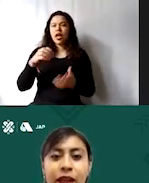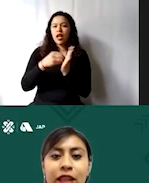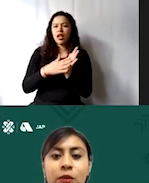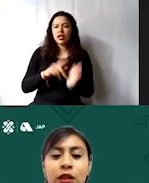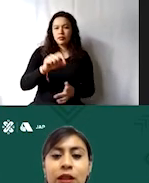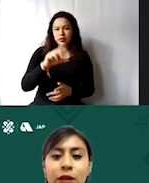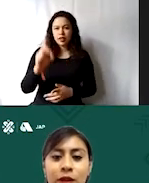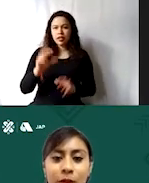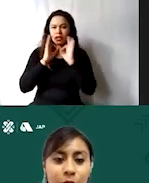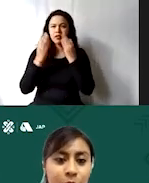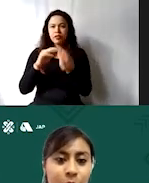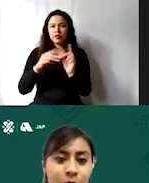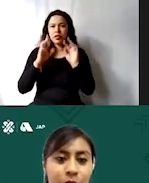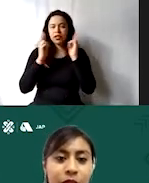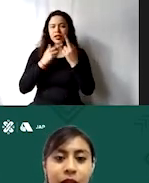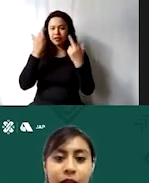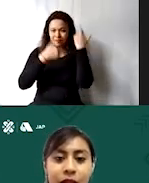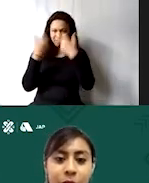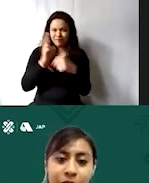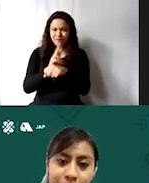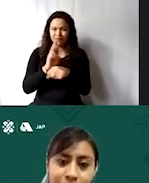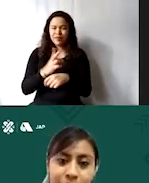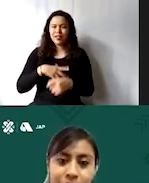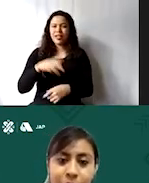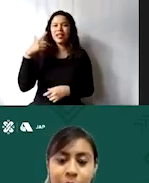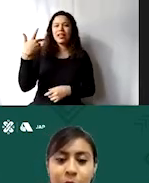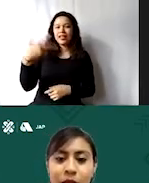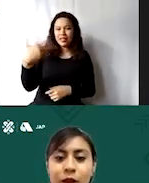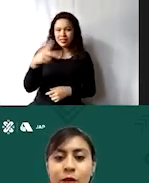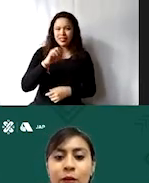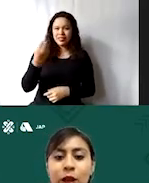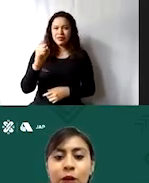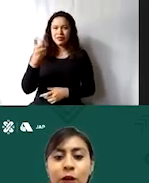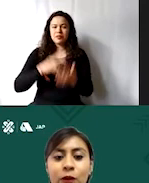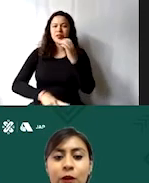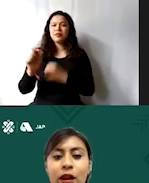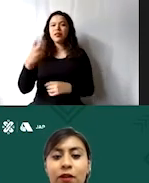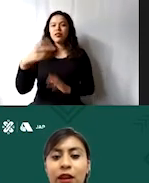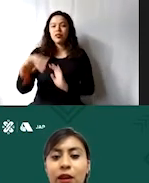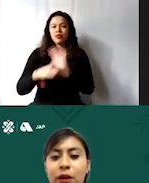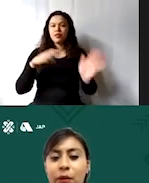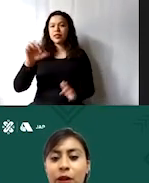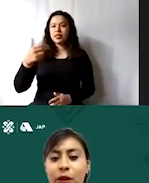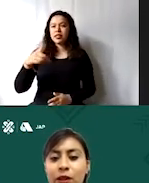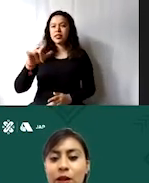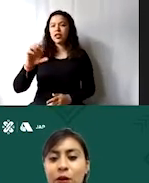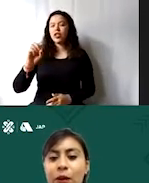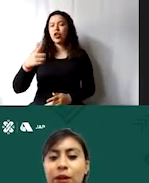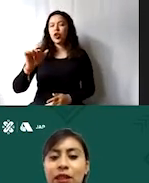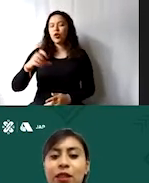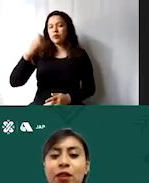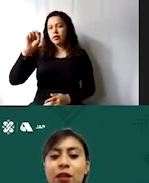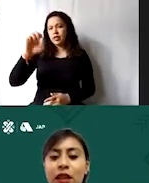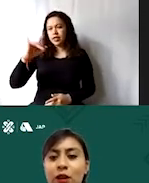2030, Mecanismos y Revisión y Monitoreo. Tienes una encabría. Termina el día 13 de septiembre del 2021. Firma el jefe de Departamento de Desarrollo